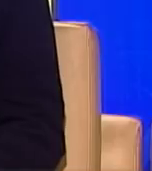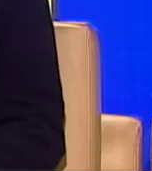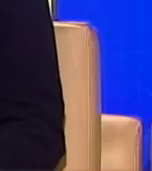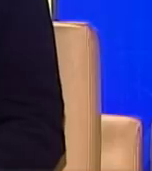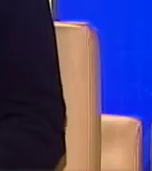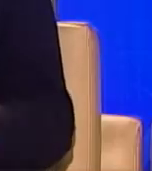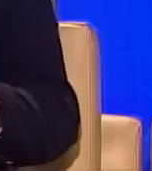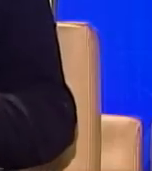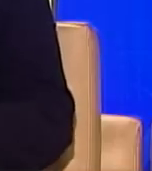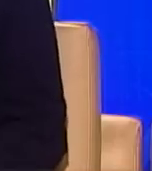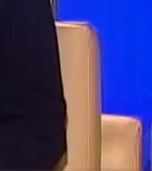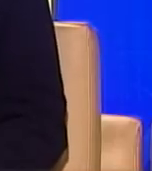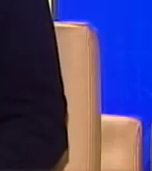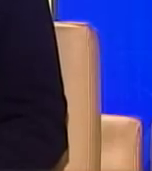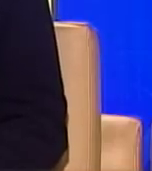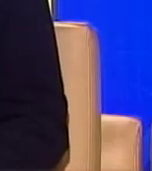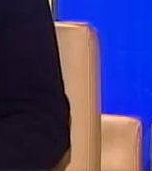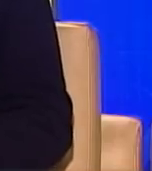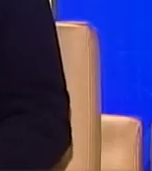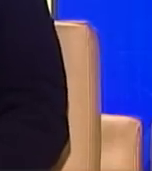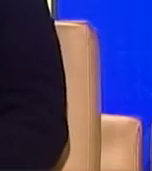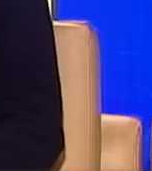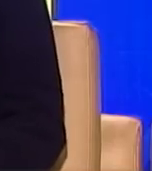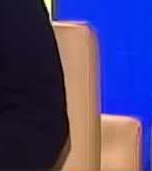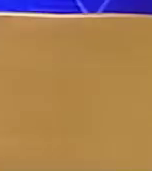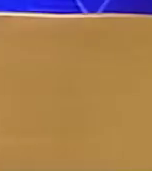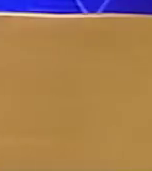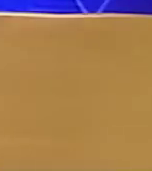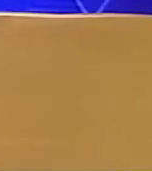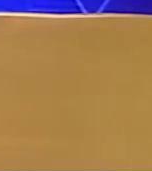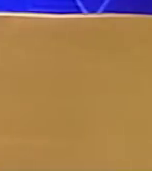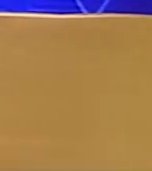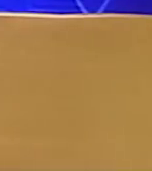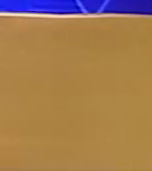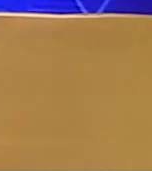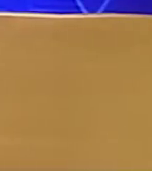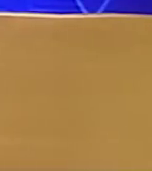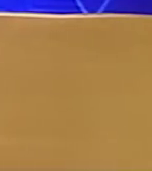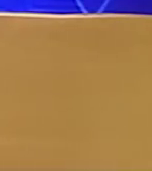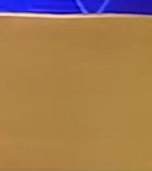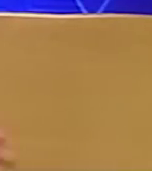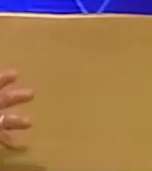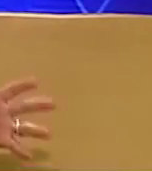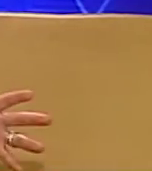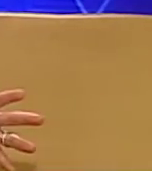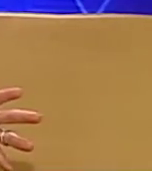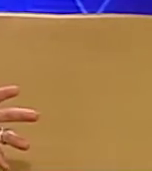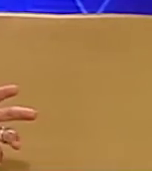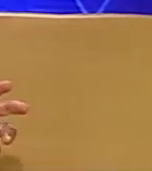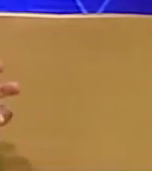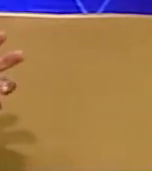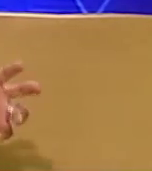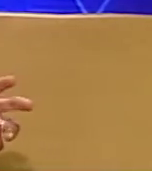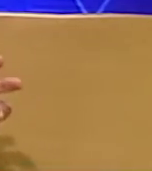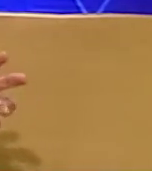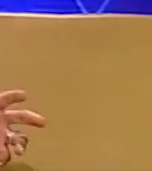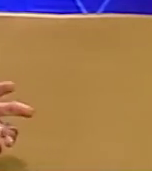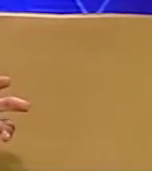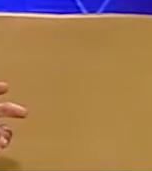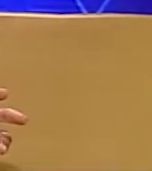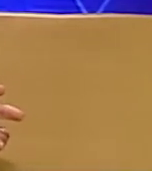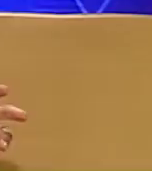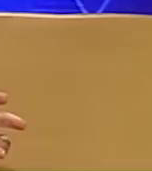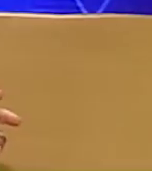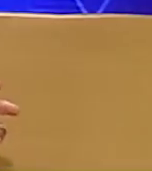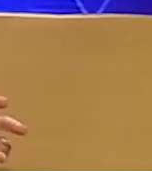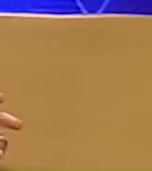por acompañarnos. Gracias, Andrina. Un saludo a todas y a todos. Interesantes temas se van a debatir en la tarde de hoy en el seno de la Unión Europea cuando el caso de Venezuela